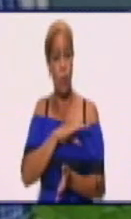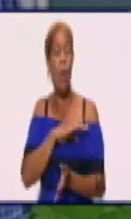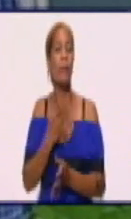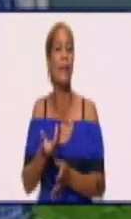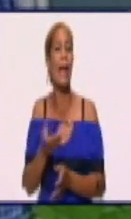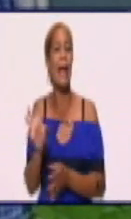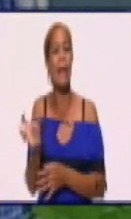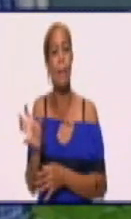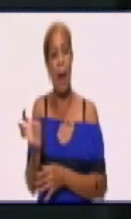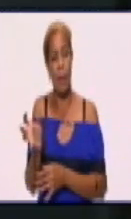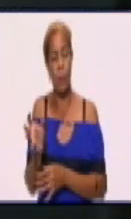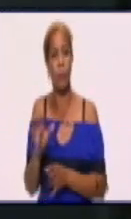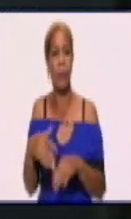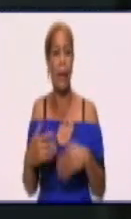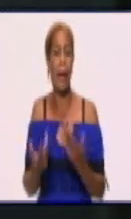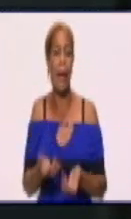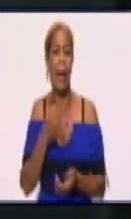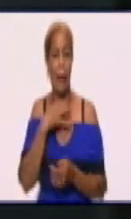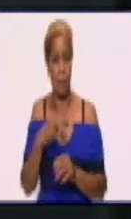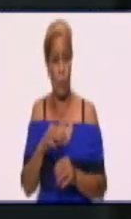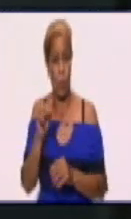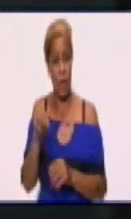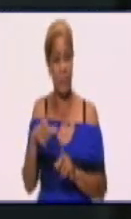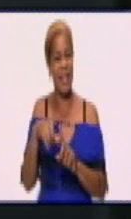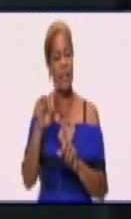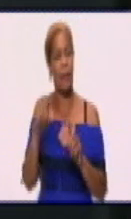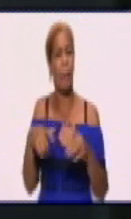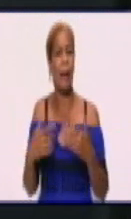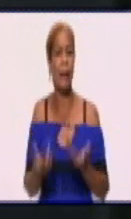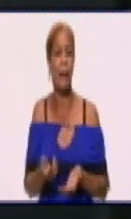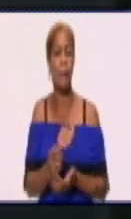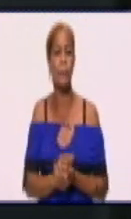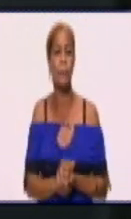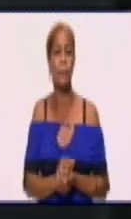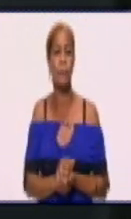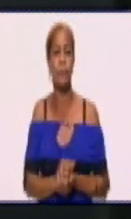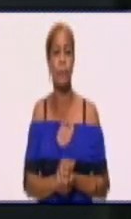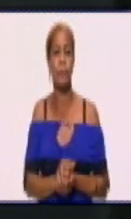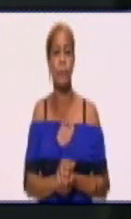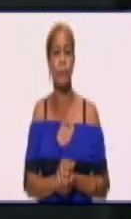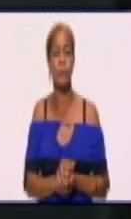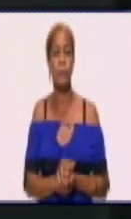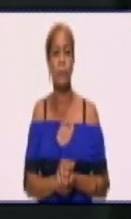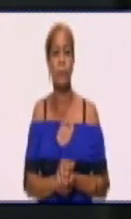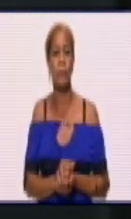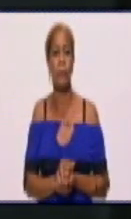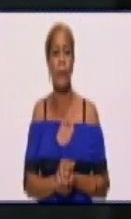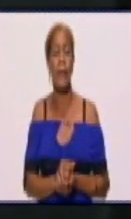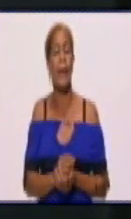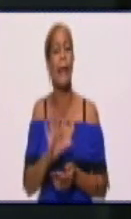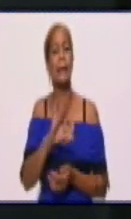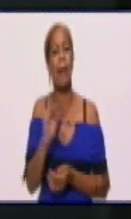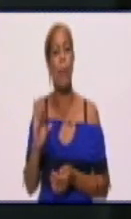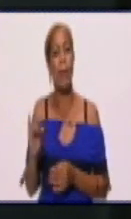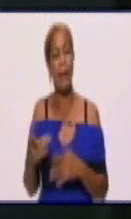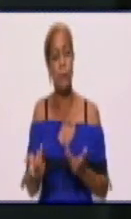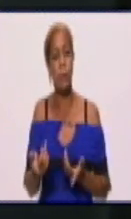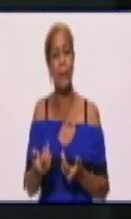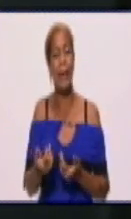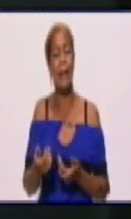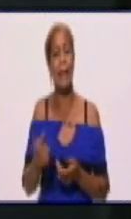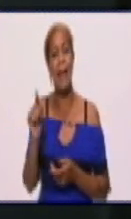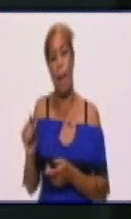estamos refiriendo esencialmente nos estamos refiriendo al virtual donde para las personas jurídicas para los